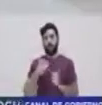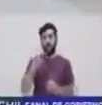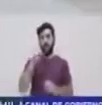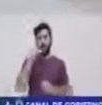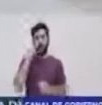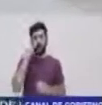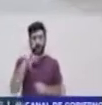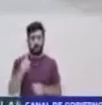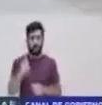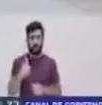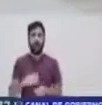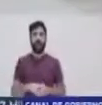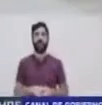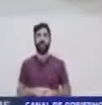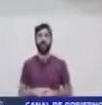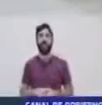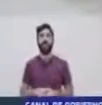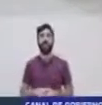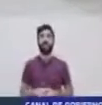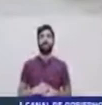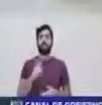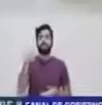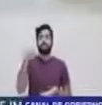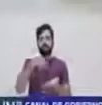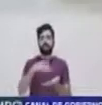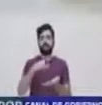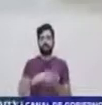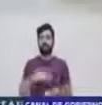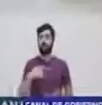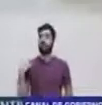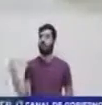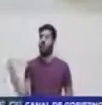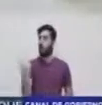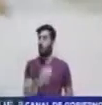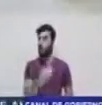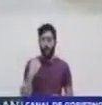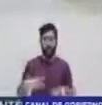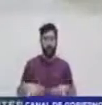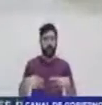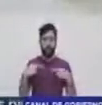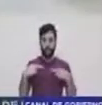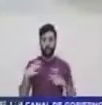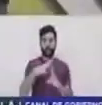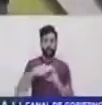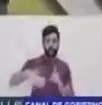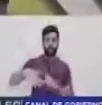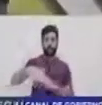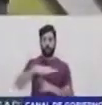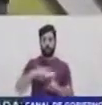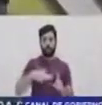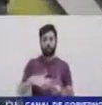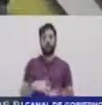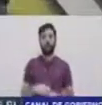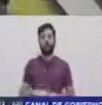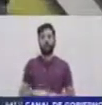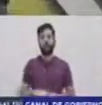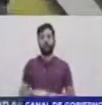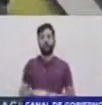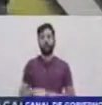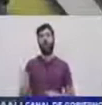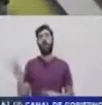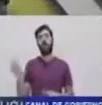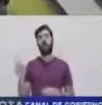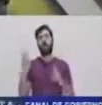ética tiene muchísimas aplicaciones. Prácticamente la ética se aplica en todos los ámbitos de la vida. Y la